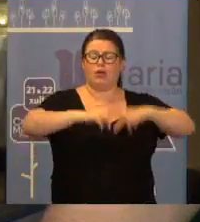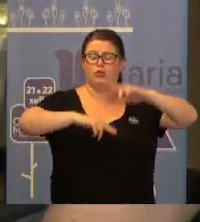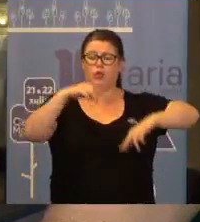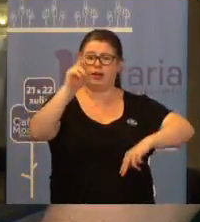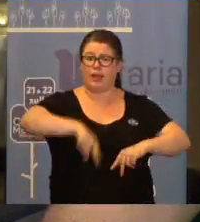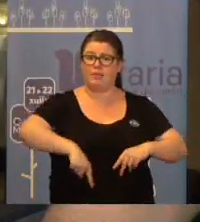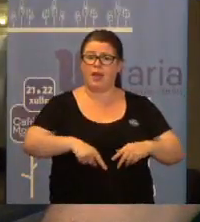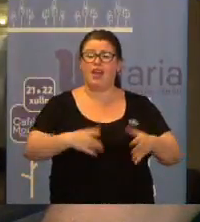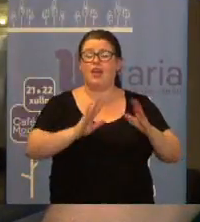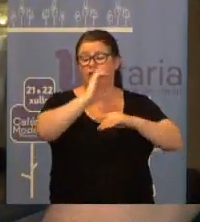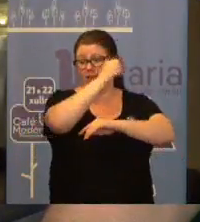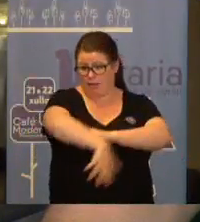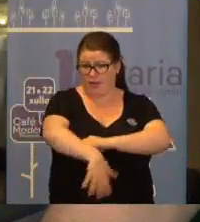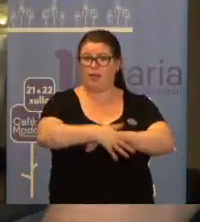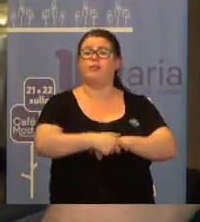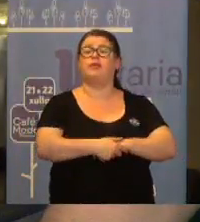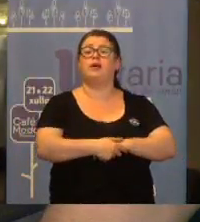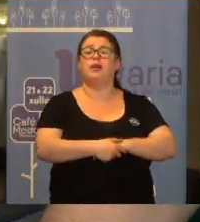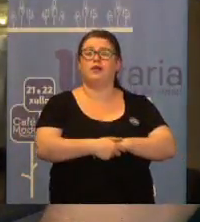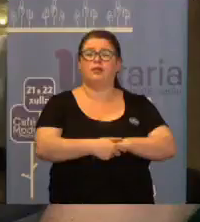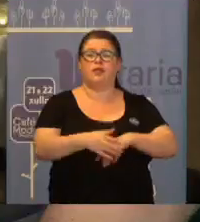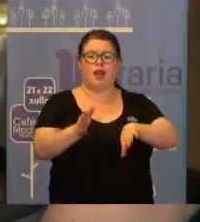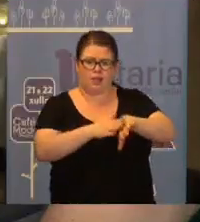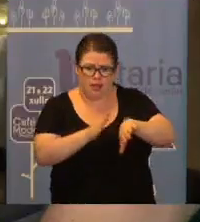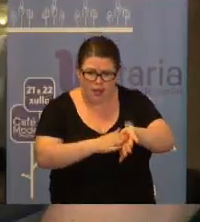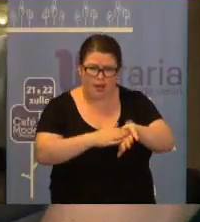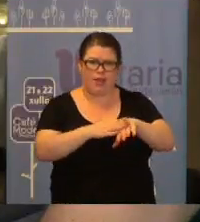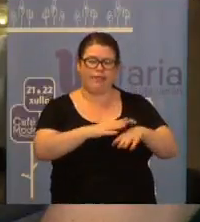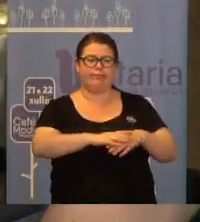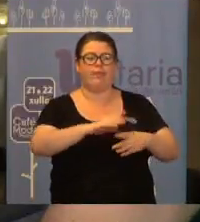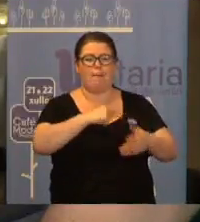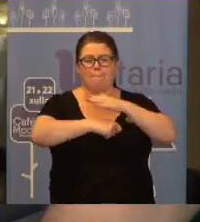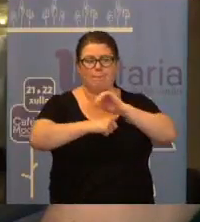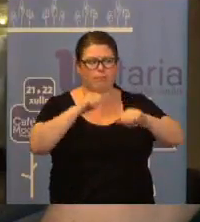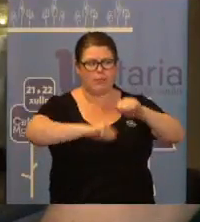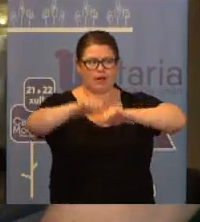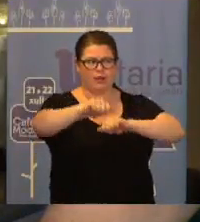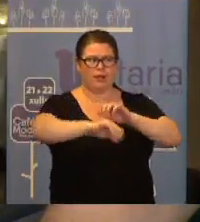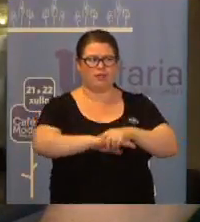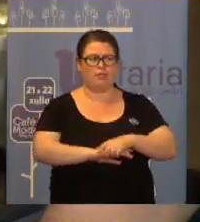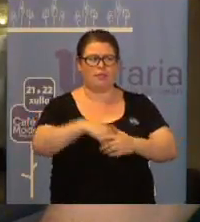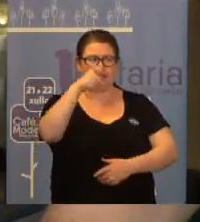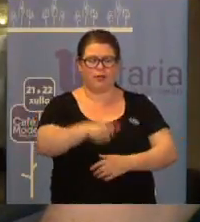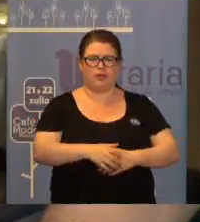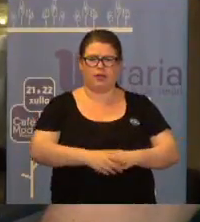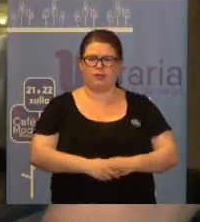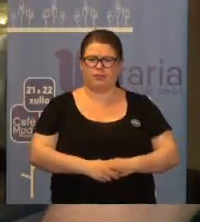esa transversalidade hexemónica desde a esquerda, desde o progresismo ou desde cada un,